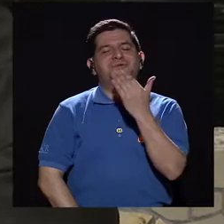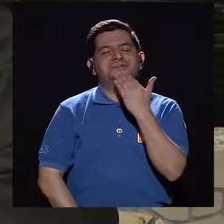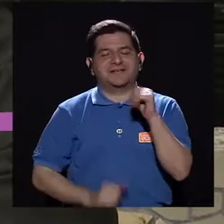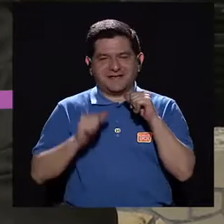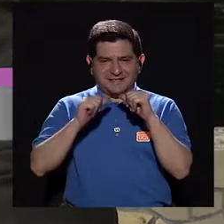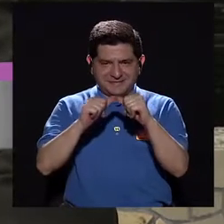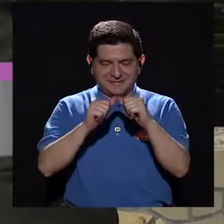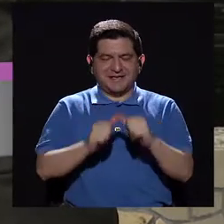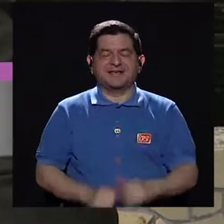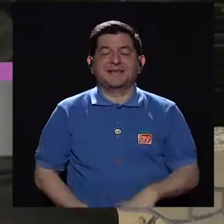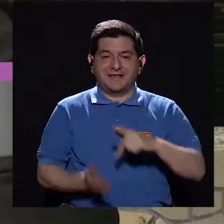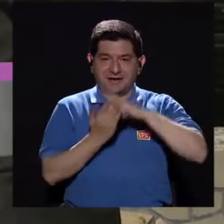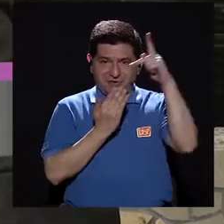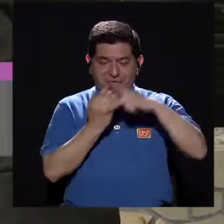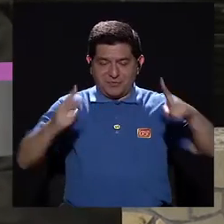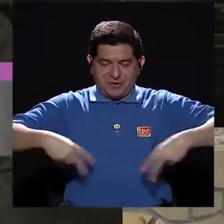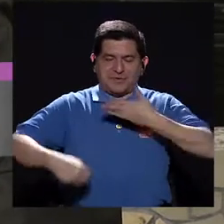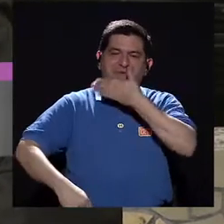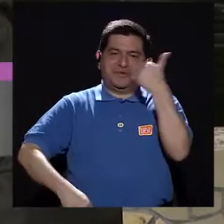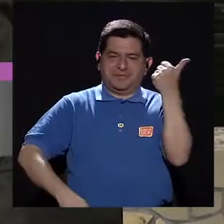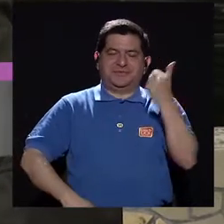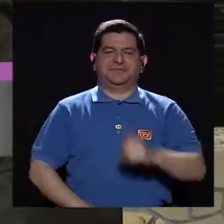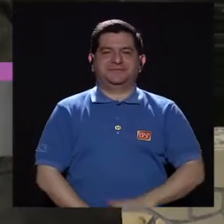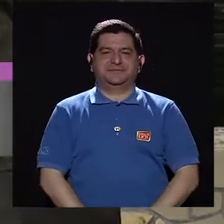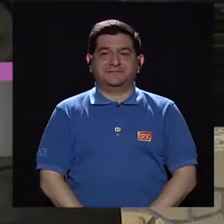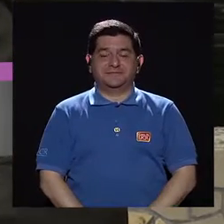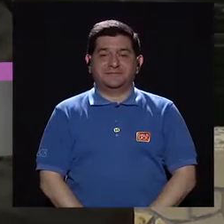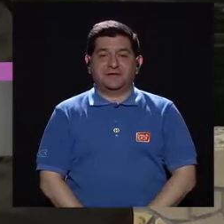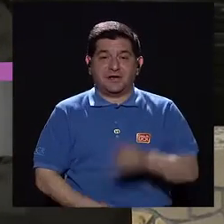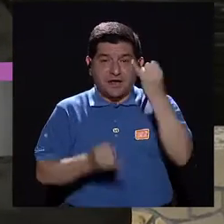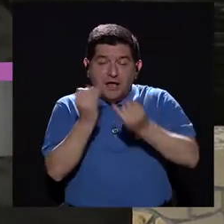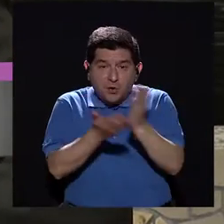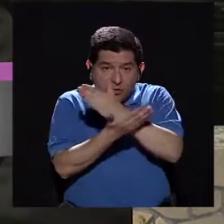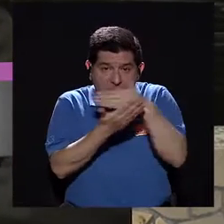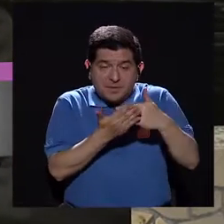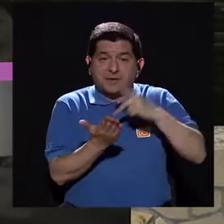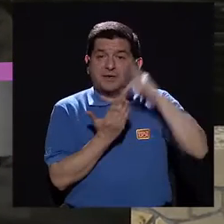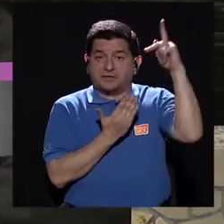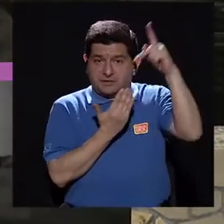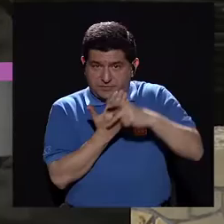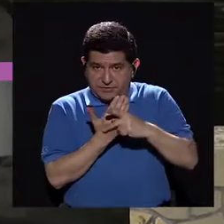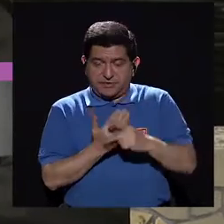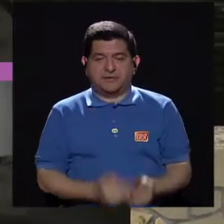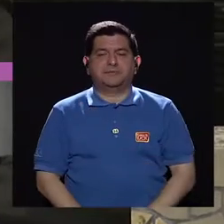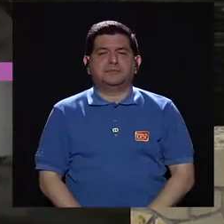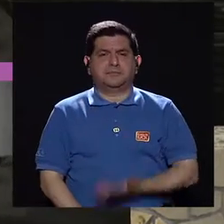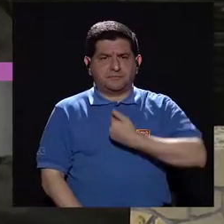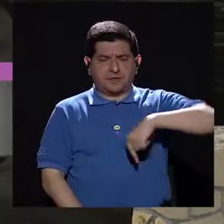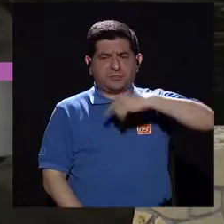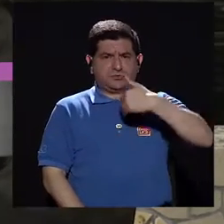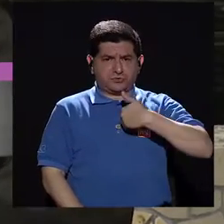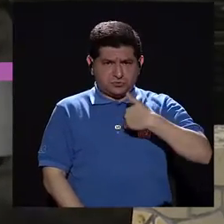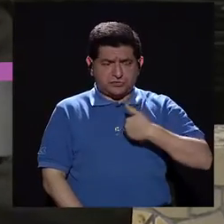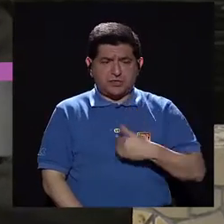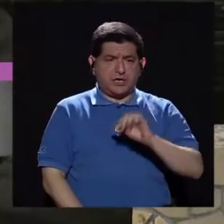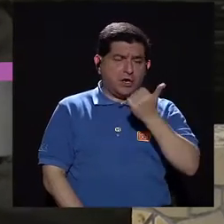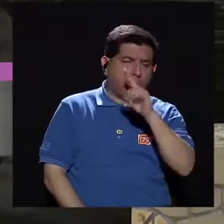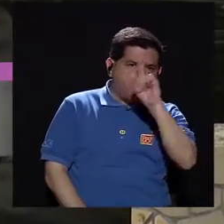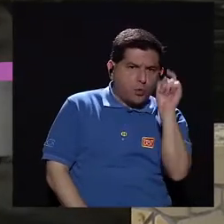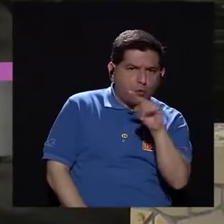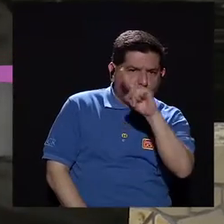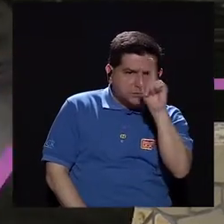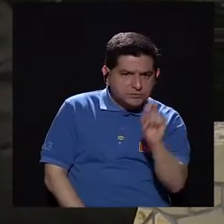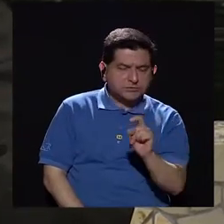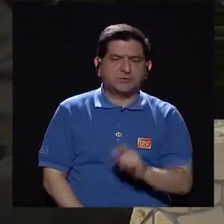Muchísimas gracias por continuar con su telerevista Vivir Mejor. Y en este último segmento del programa tenemos otras